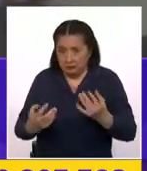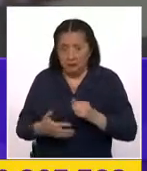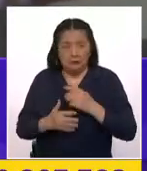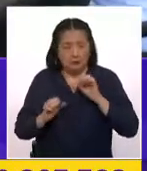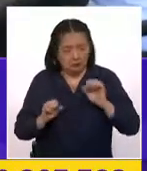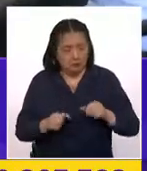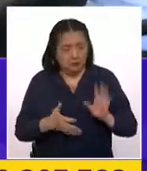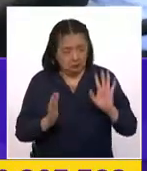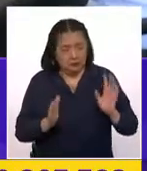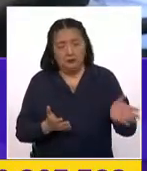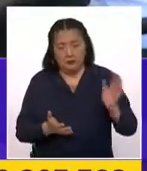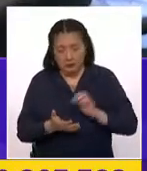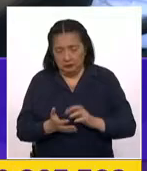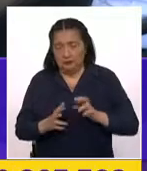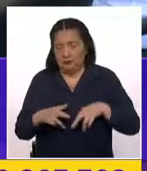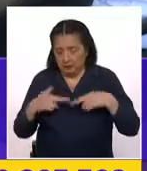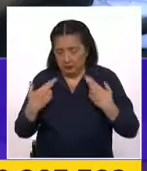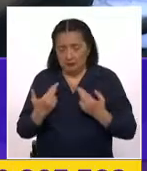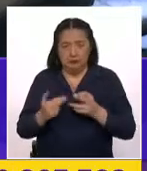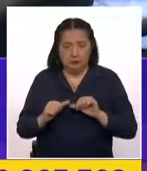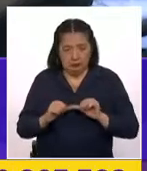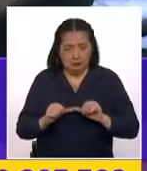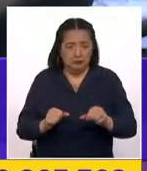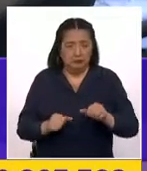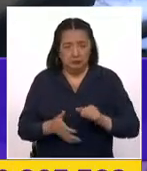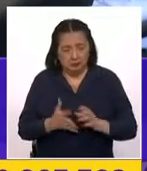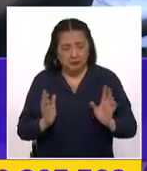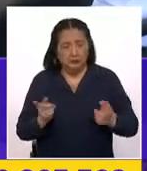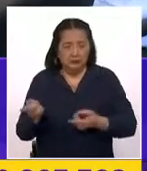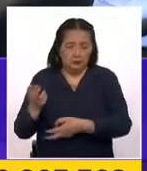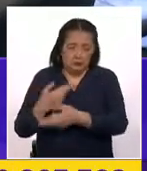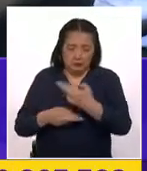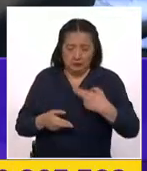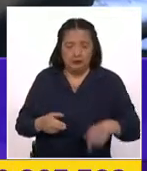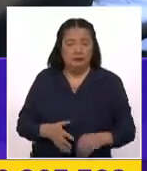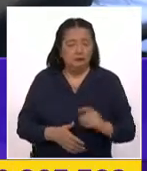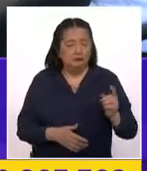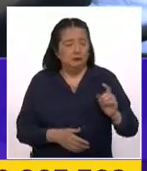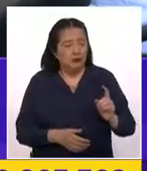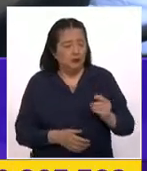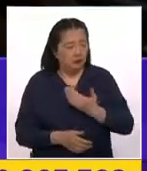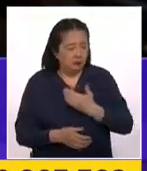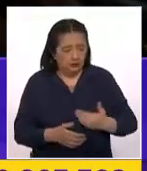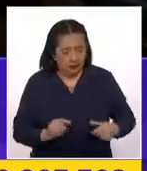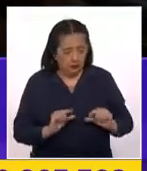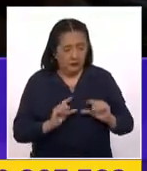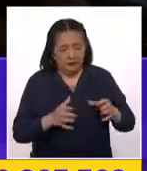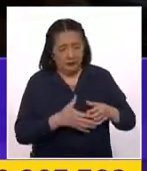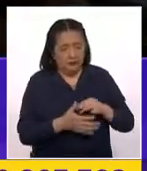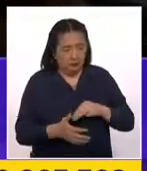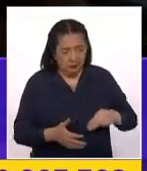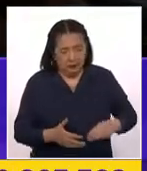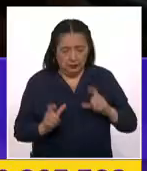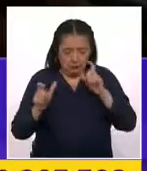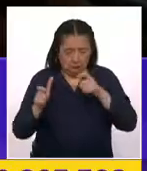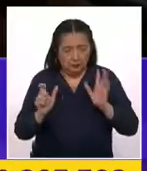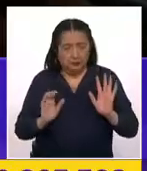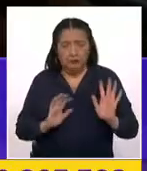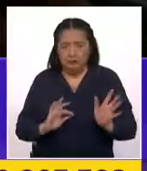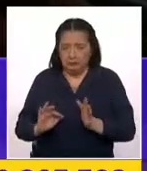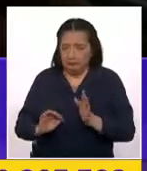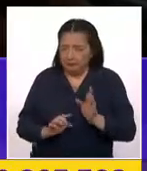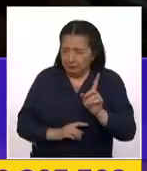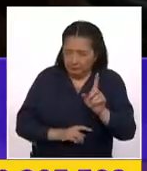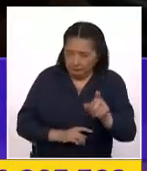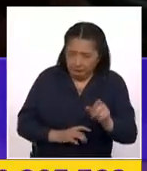es que se va a retomar este Consejo de Ministros cuando pueda retornar el jefe de gabinete Alberto Otárola del Congreso de la República, Fátima. Vanessa, ¿sabemos